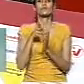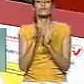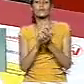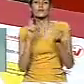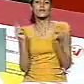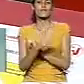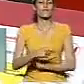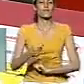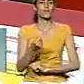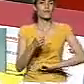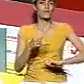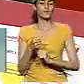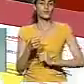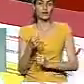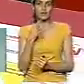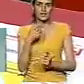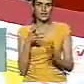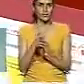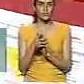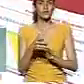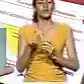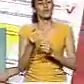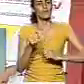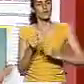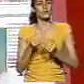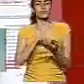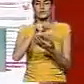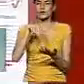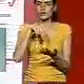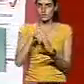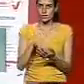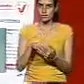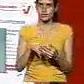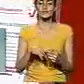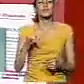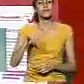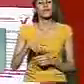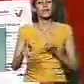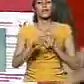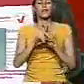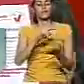reforma policial que lleva a la creación de la Policía Nacional y la ley de desarme. Entonces, fíjate, ¿eh?